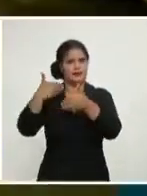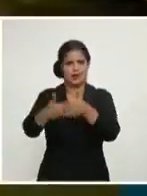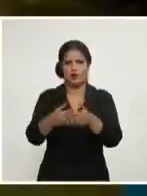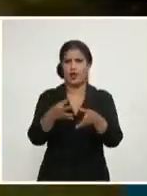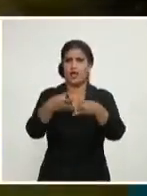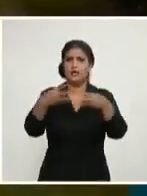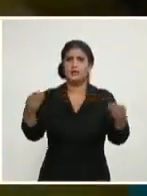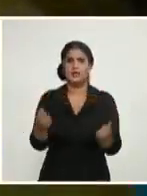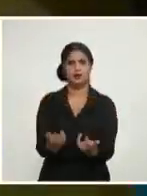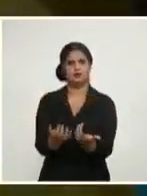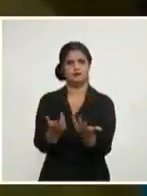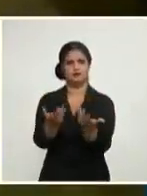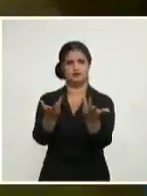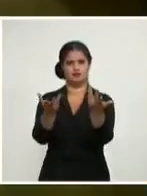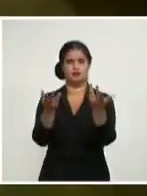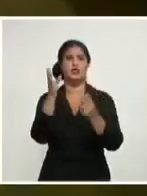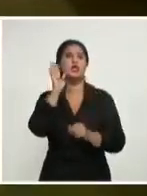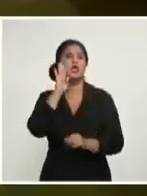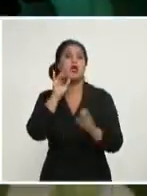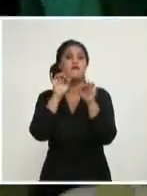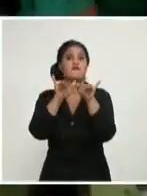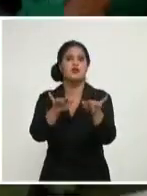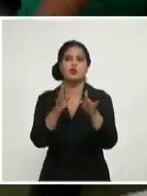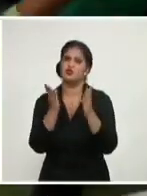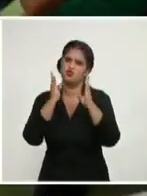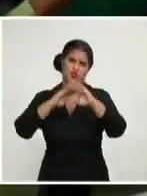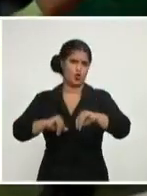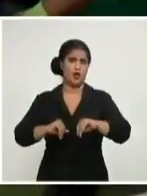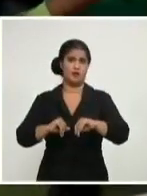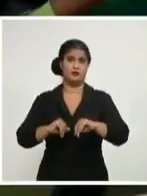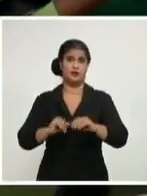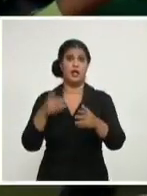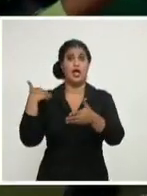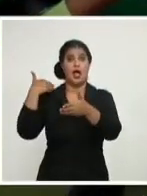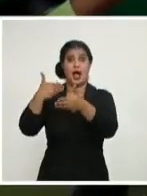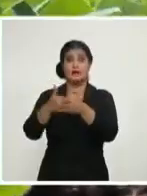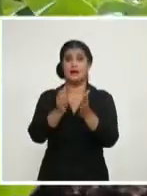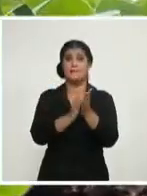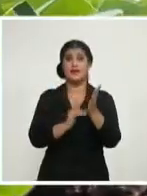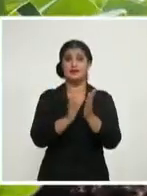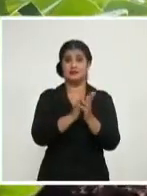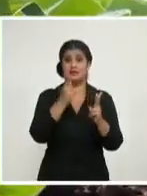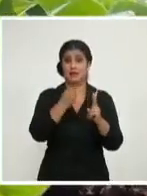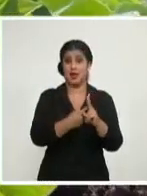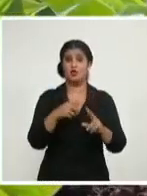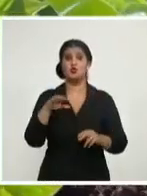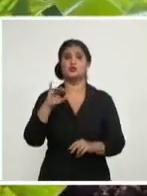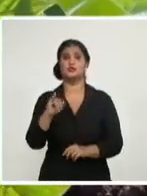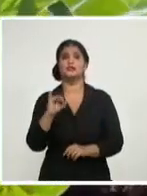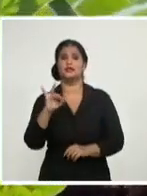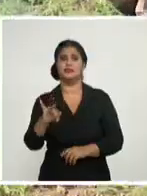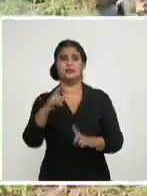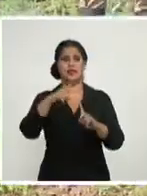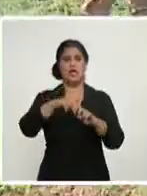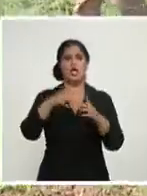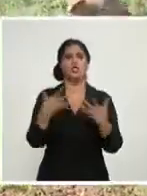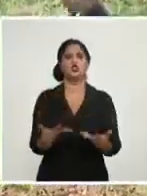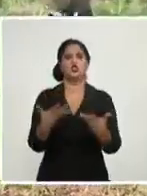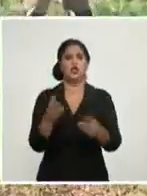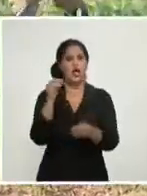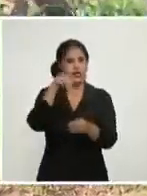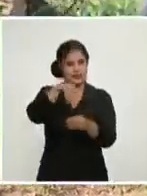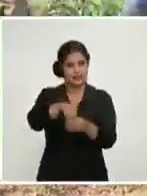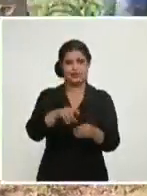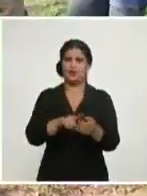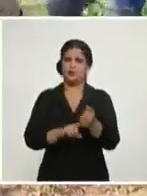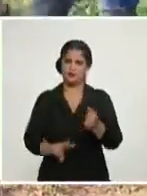plaga. Hasta el mes de mayo se habían producido 67 toneladas de Nicosabe en la provincia, una opción viable para enfrentar